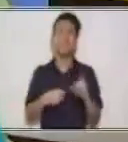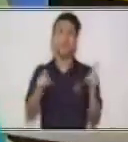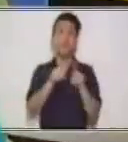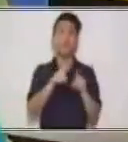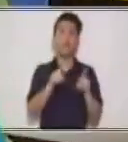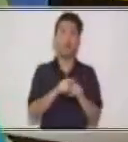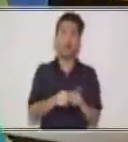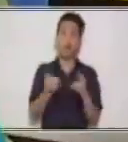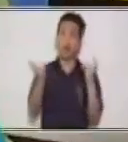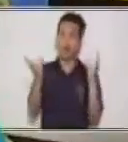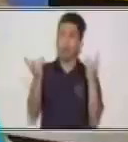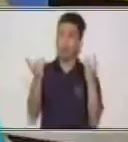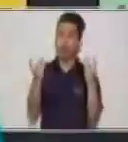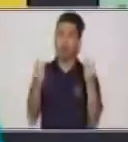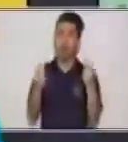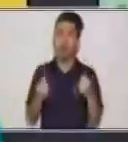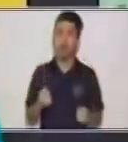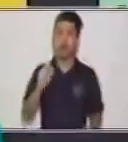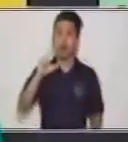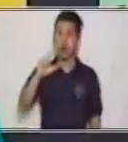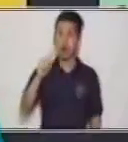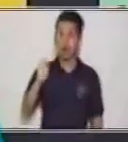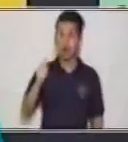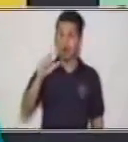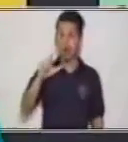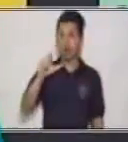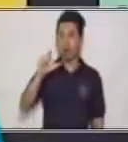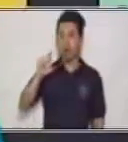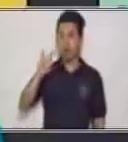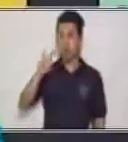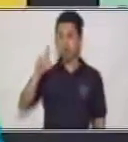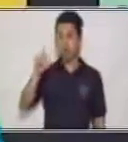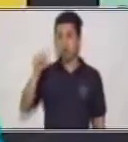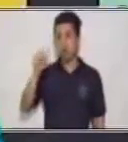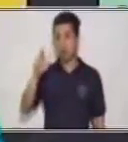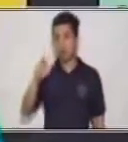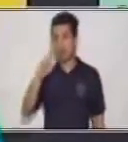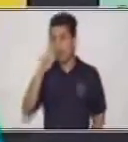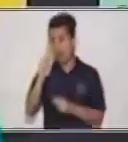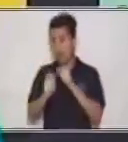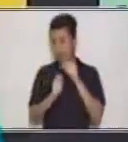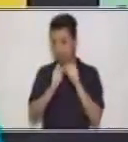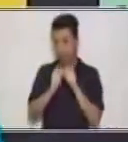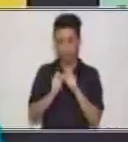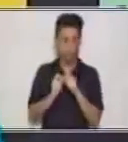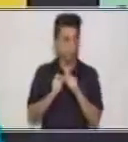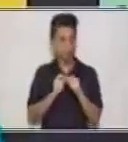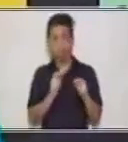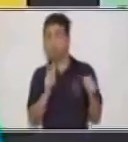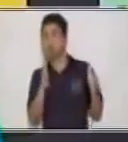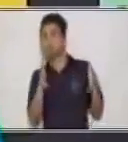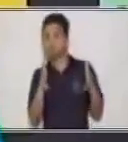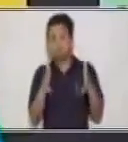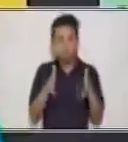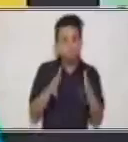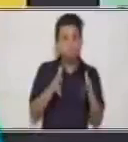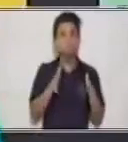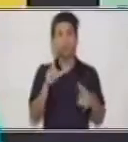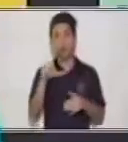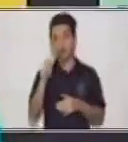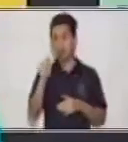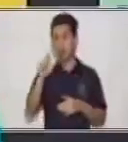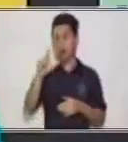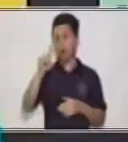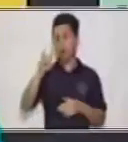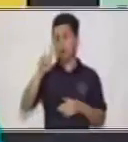No vamos a decir que es exacto, pero vamos a estimar cómo podríamos medir algunos de estos